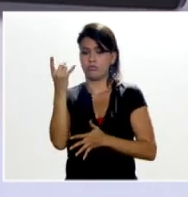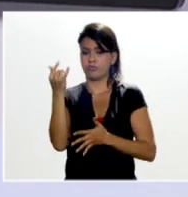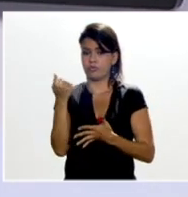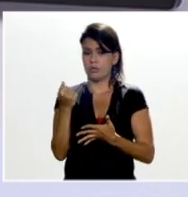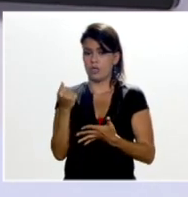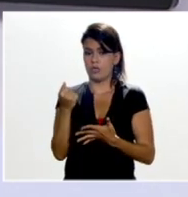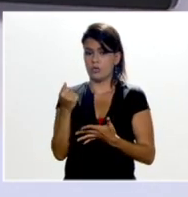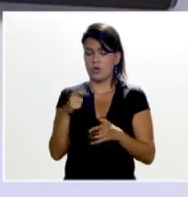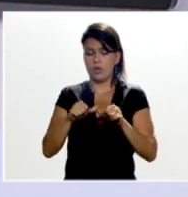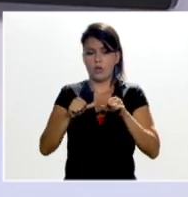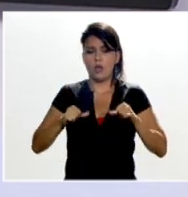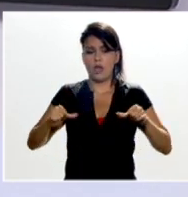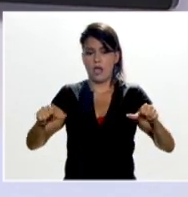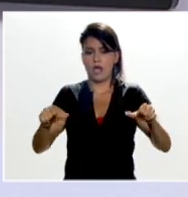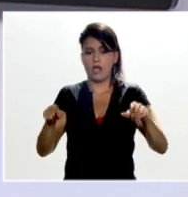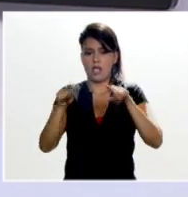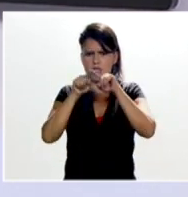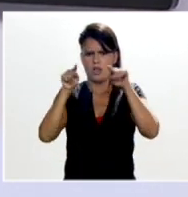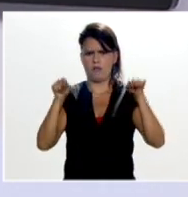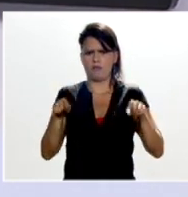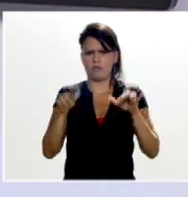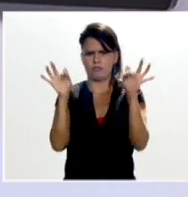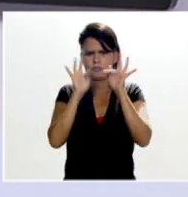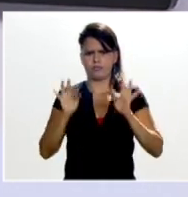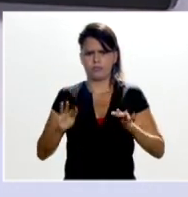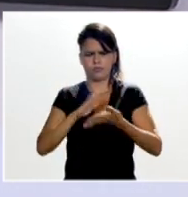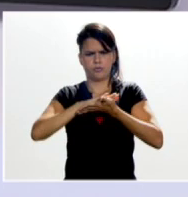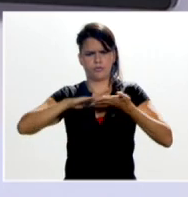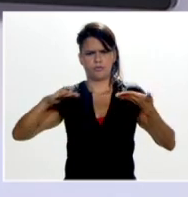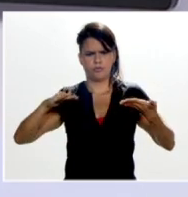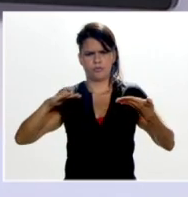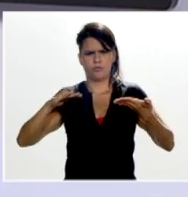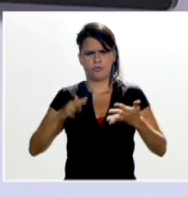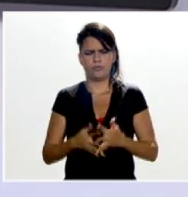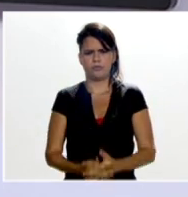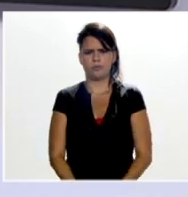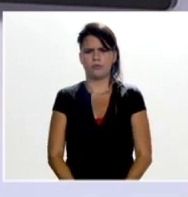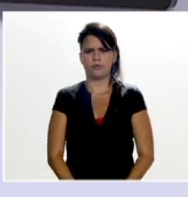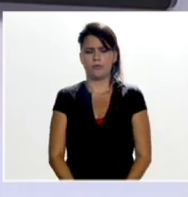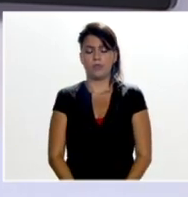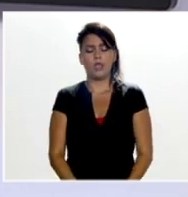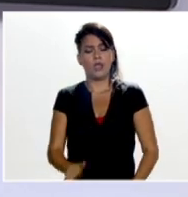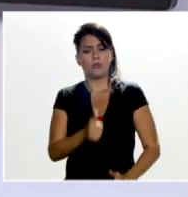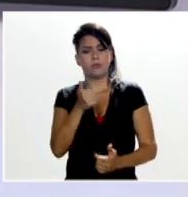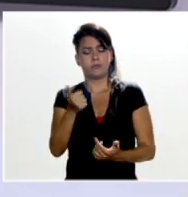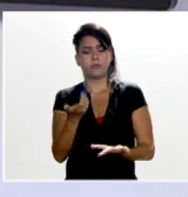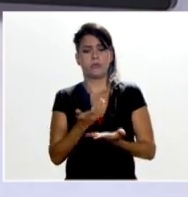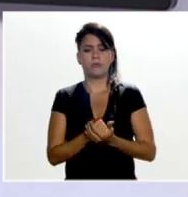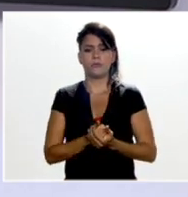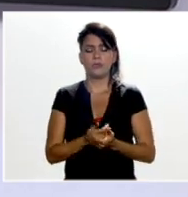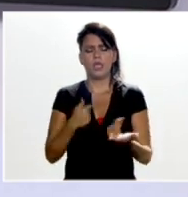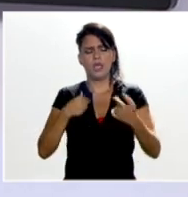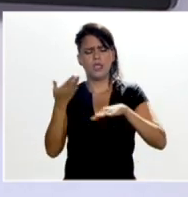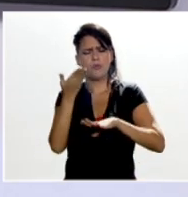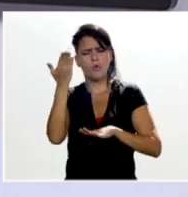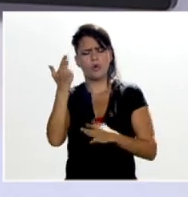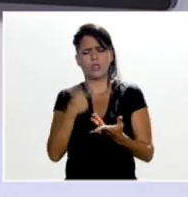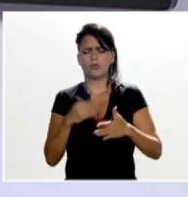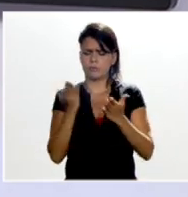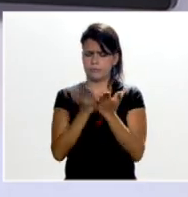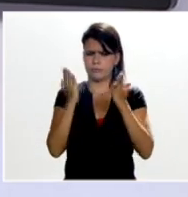las áreas de las figuras geométricas planas. Muy bien, entonces, es importante que